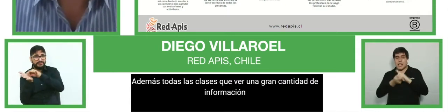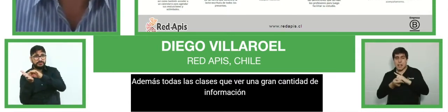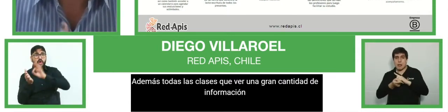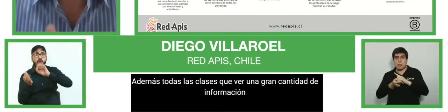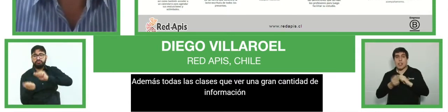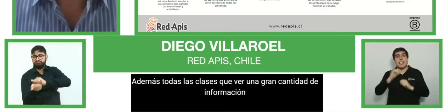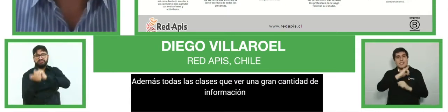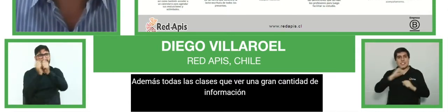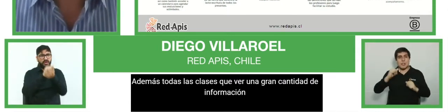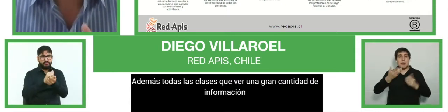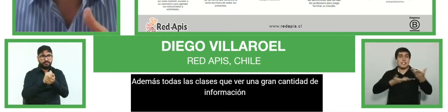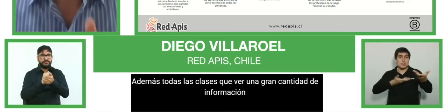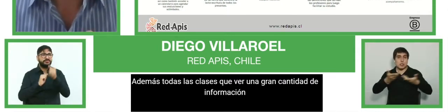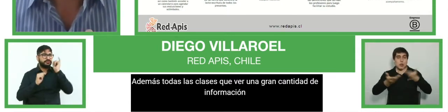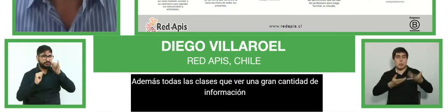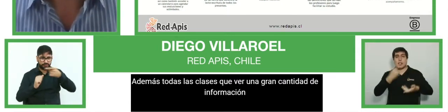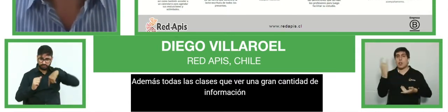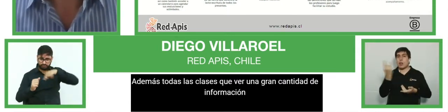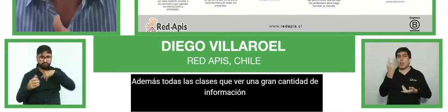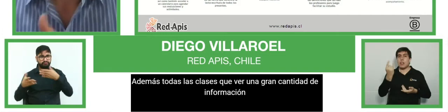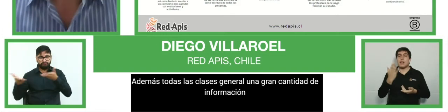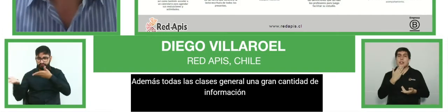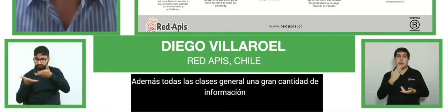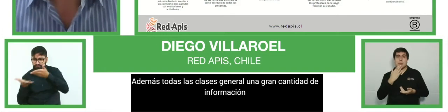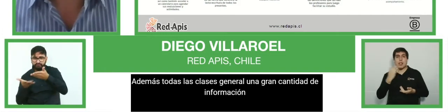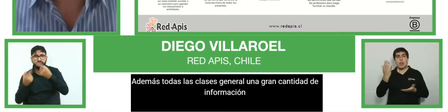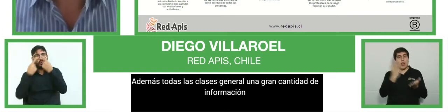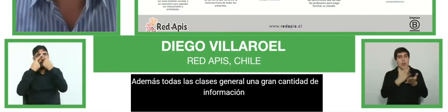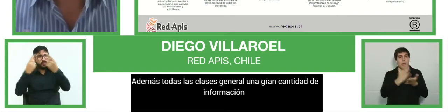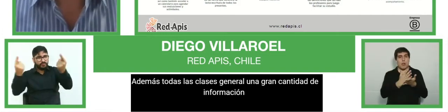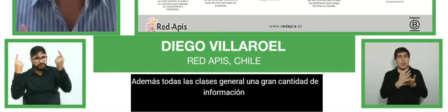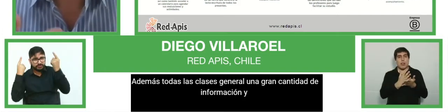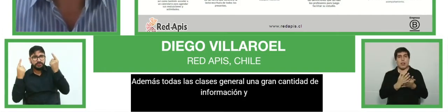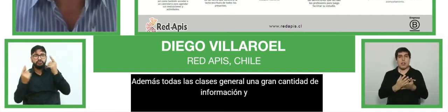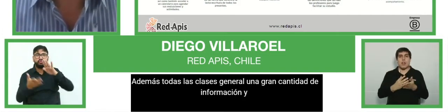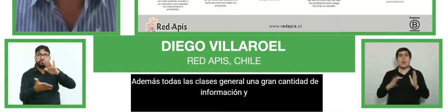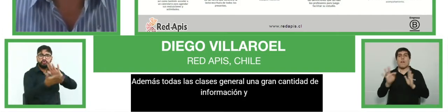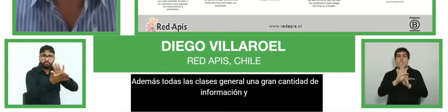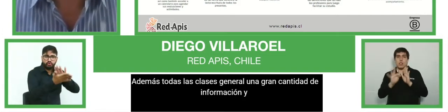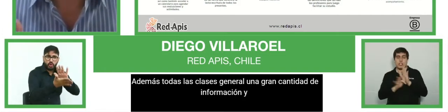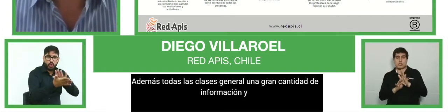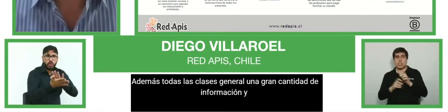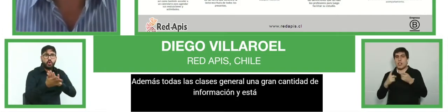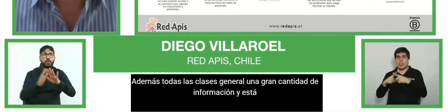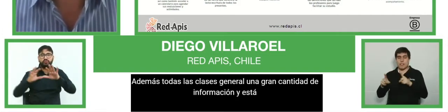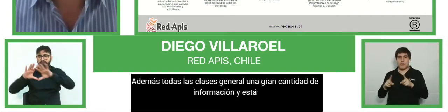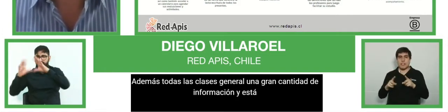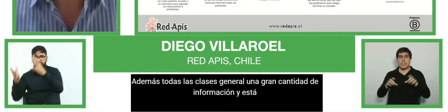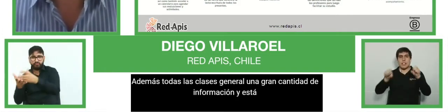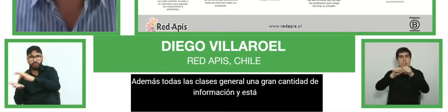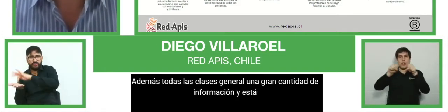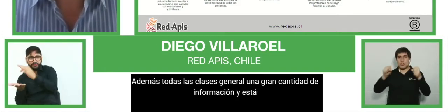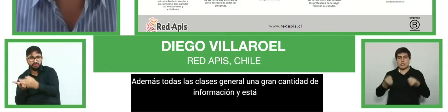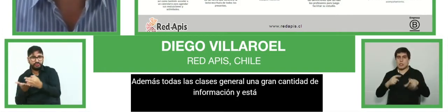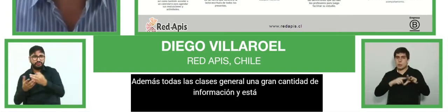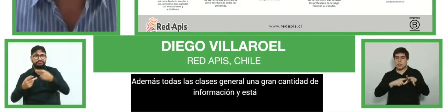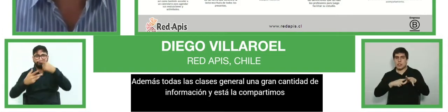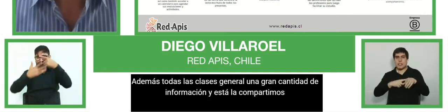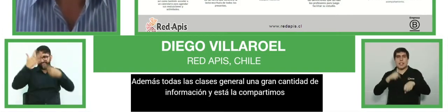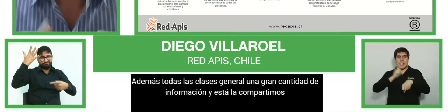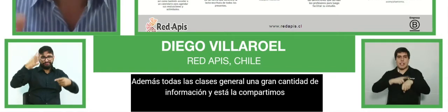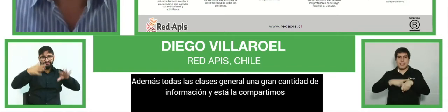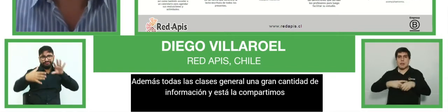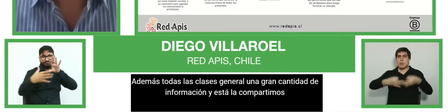educación, tanto con las universidades, los colegios, las fundaciones y todos los sistemas tecnológicos en tiempo real. Entonces nos permite